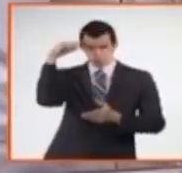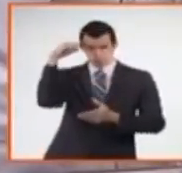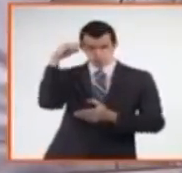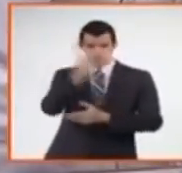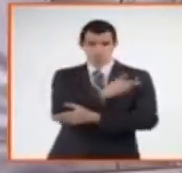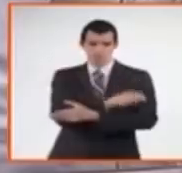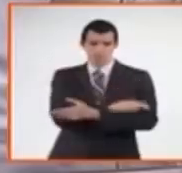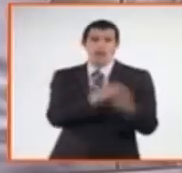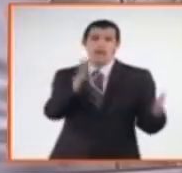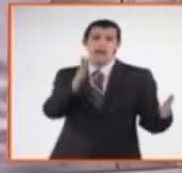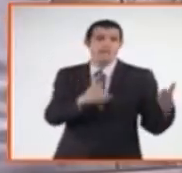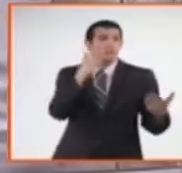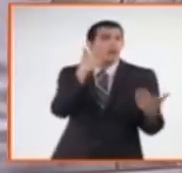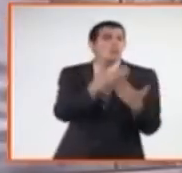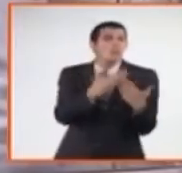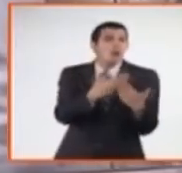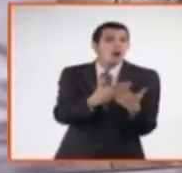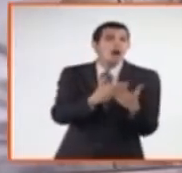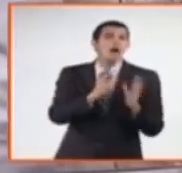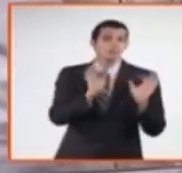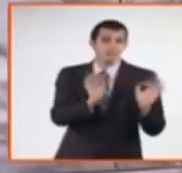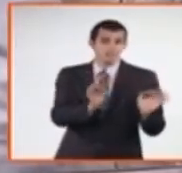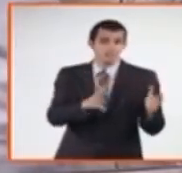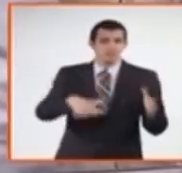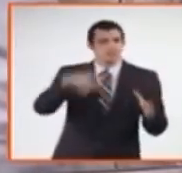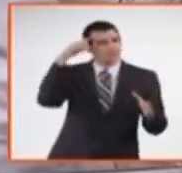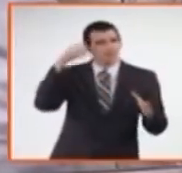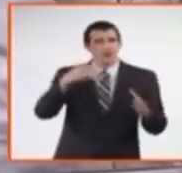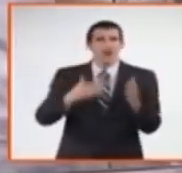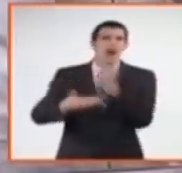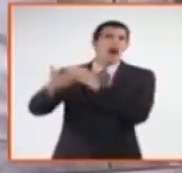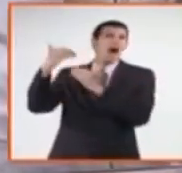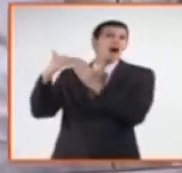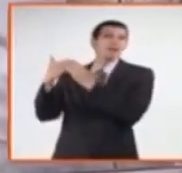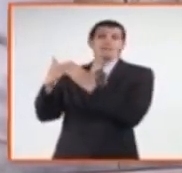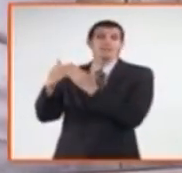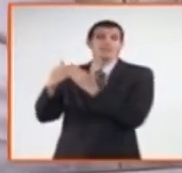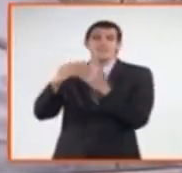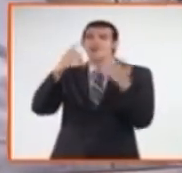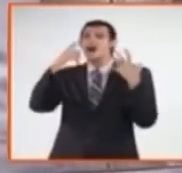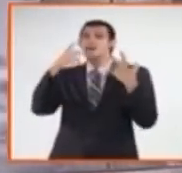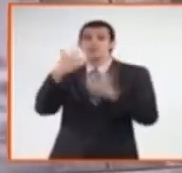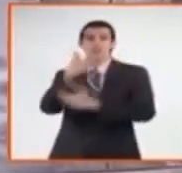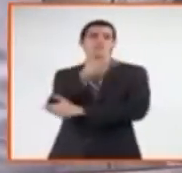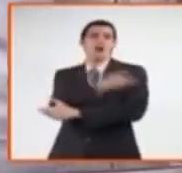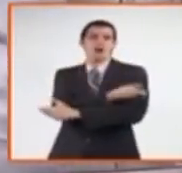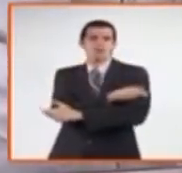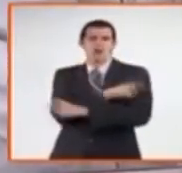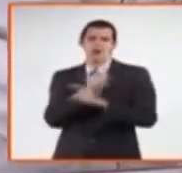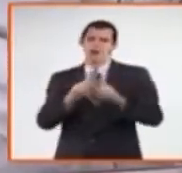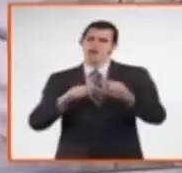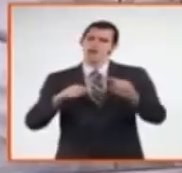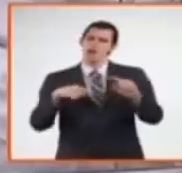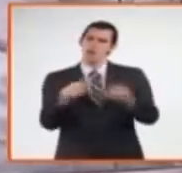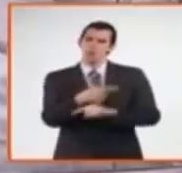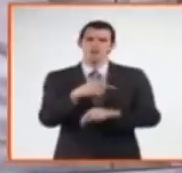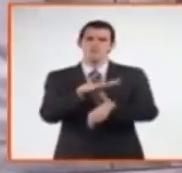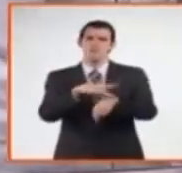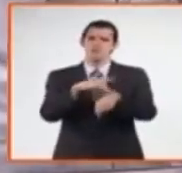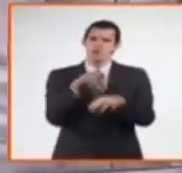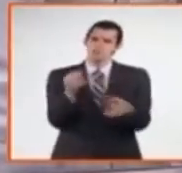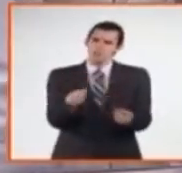proteínas de la membrana externa en benin gowers ya que fue la primera vacuna que surgió que tuvimos que ajustar la formulación en camino pero que